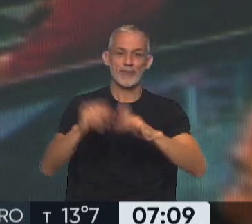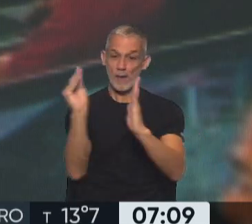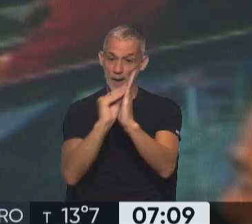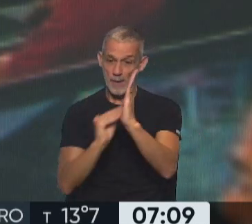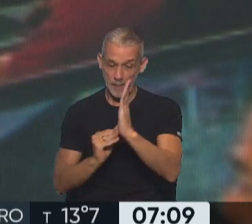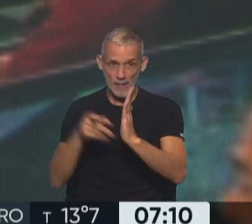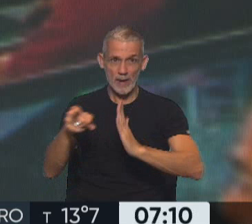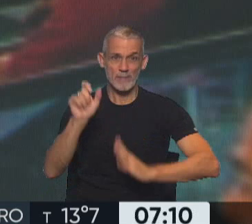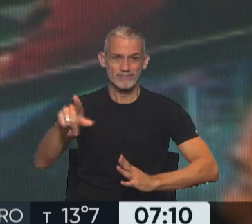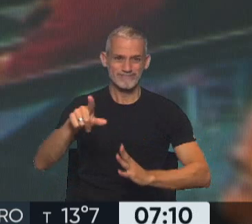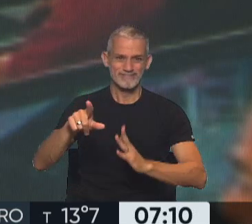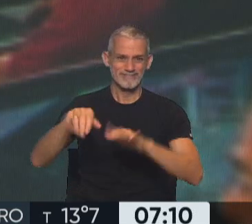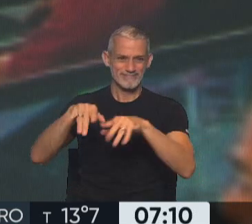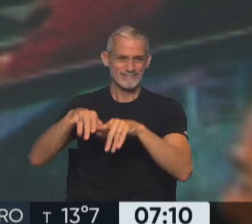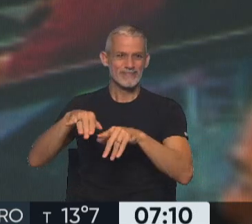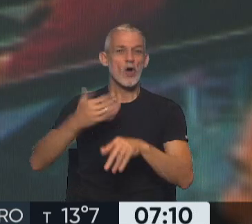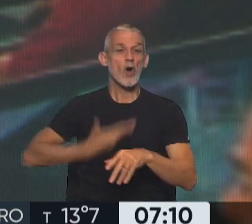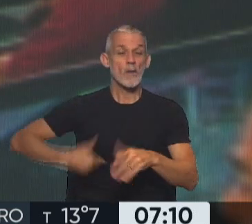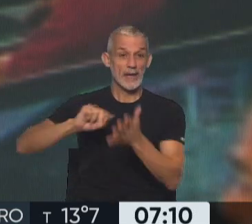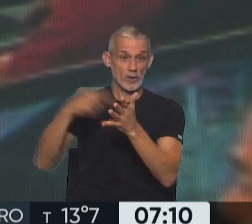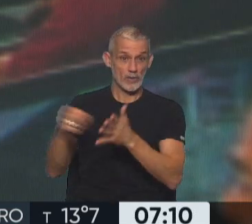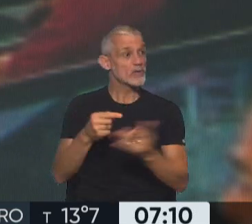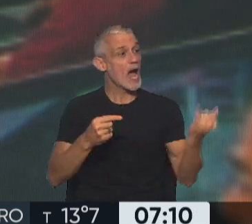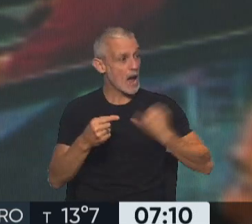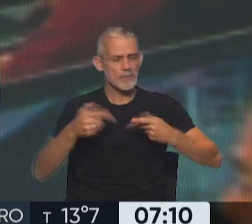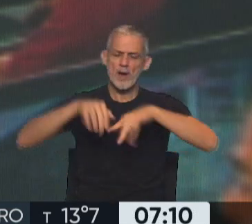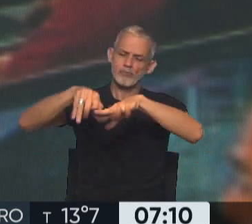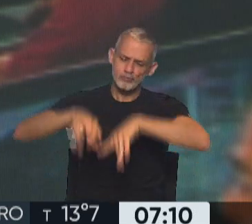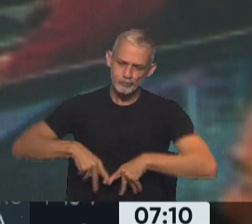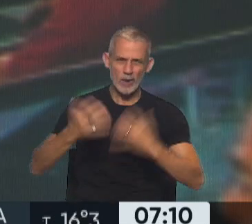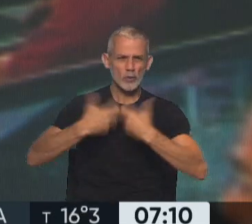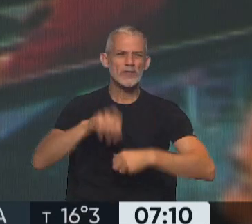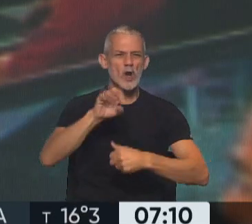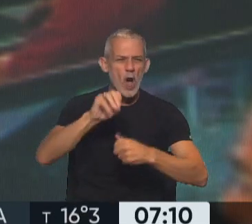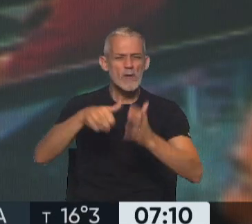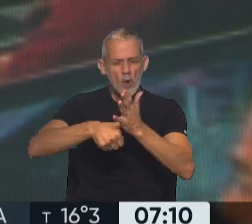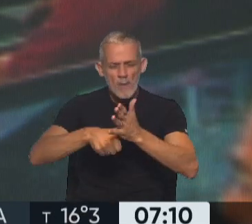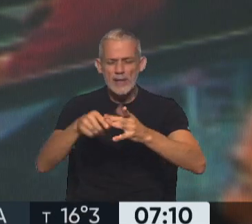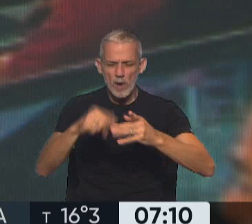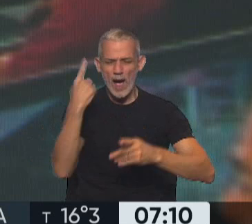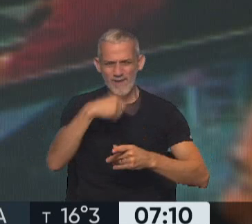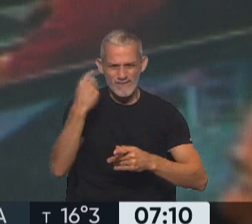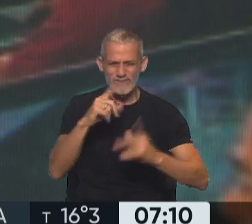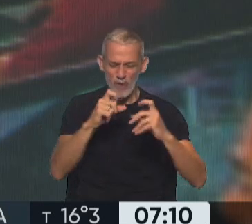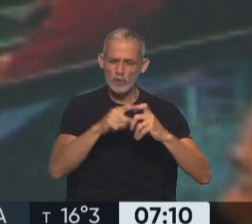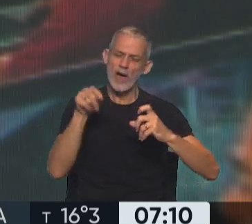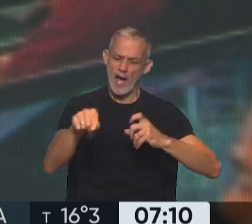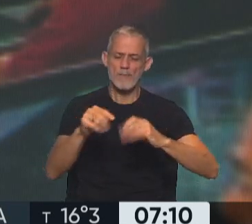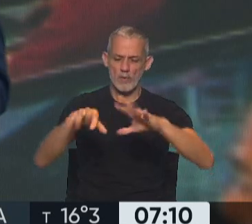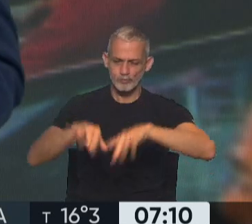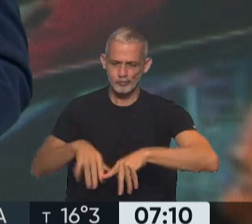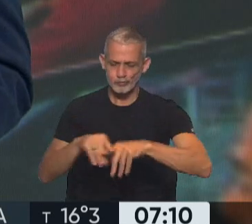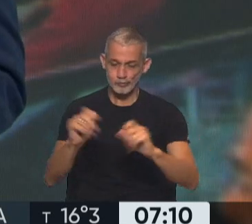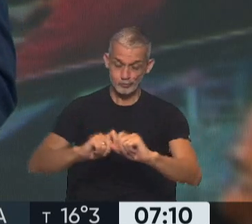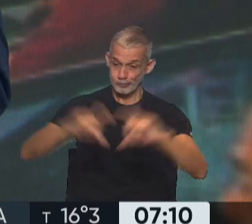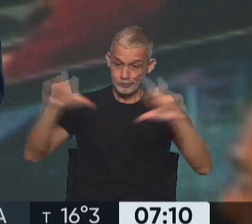registro particular que tiene el gobierno de la ciudad y automáticamente el ingreso de ese dato